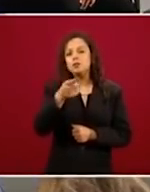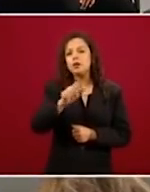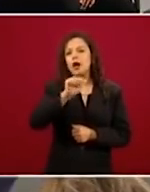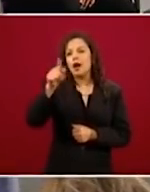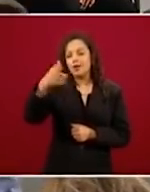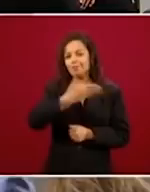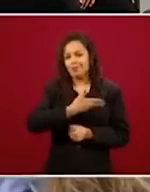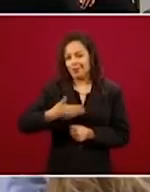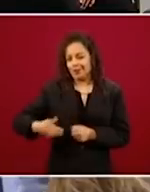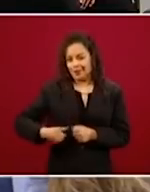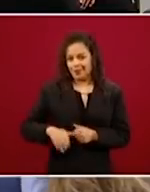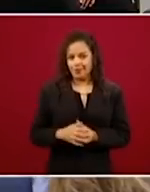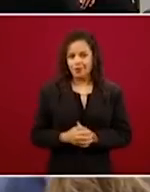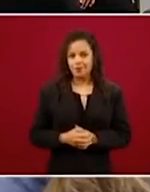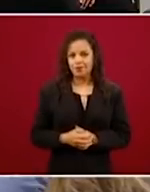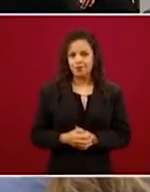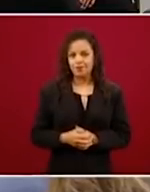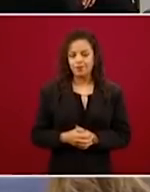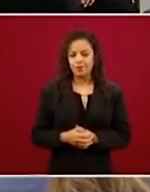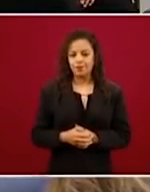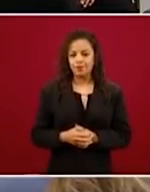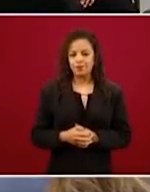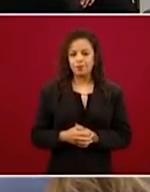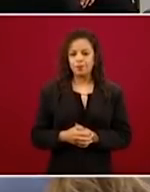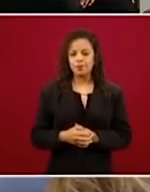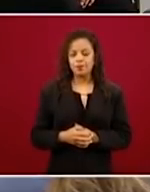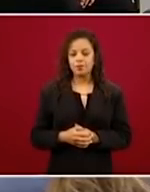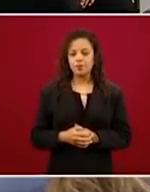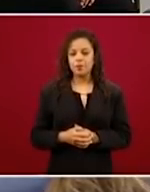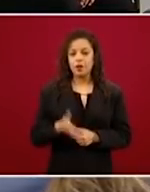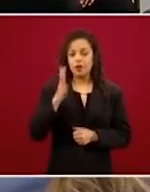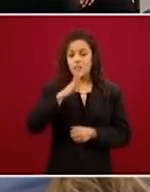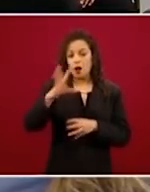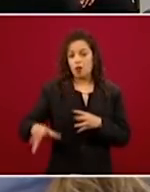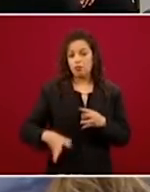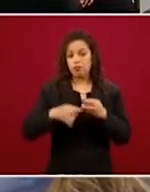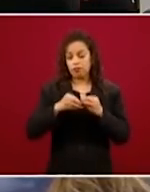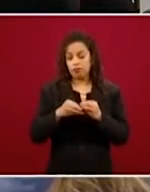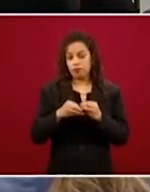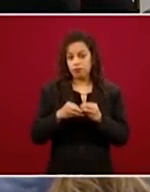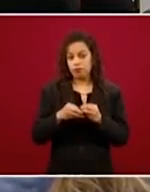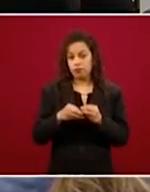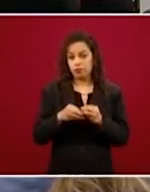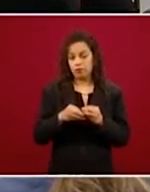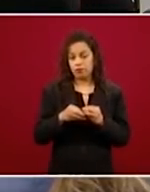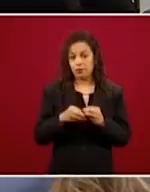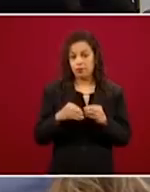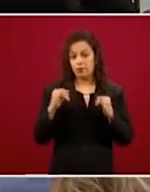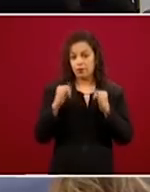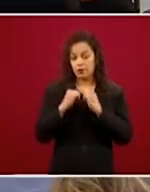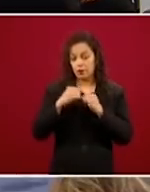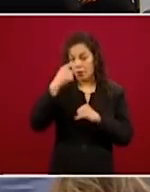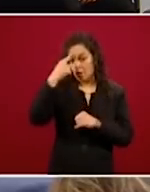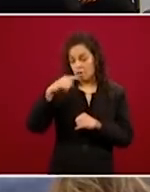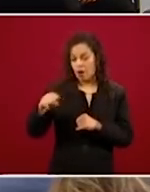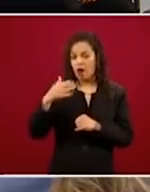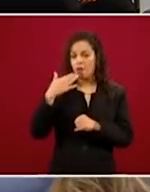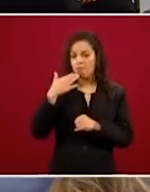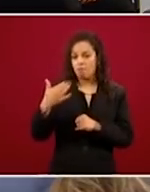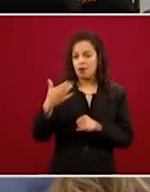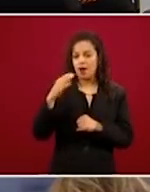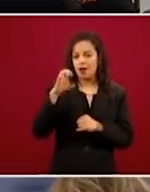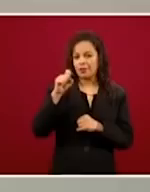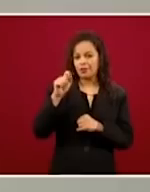permite se sumaron al instituto de salud para el bienestar 26 de los 32 estados